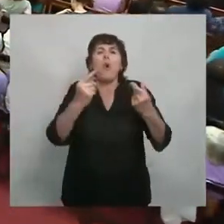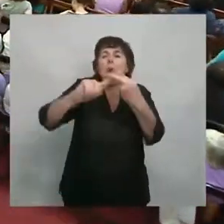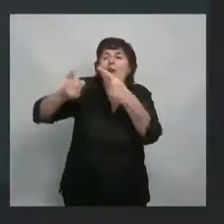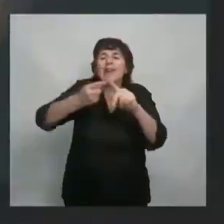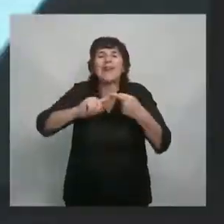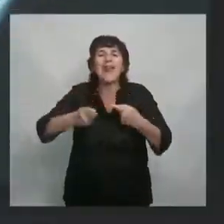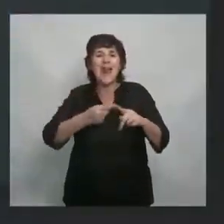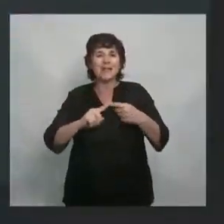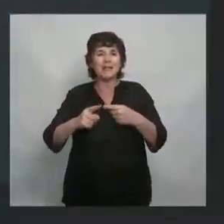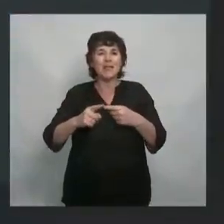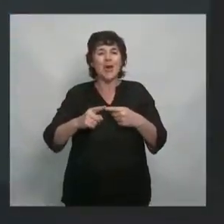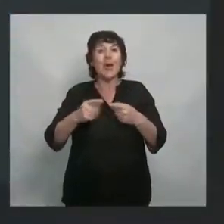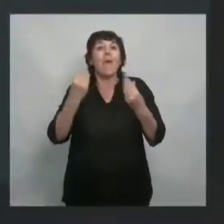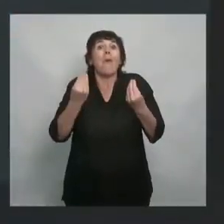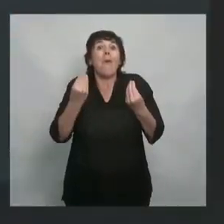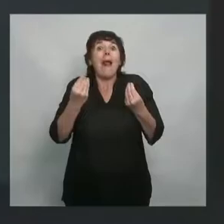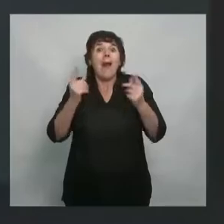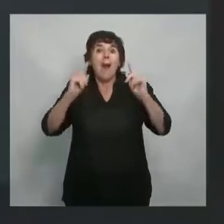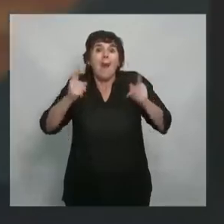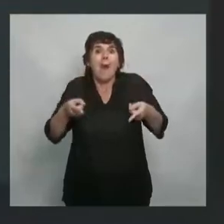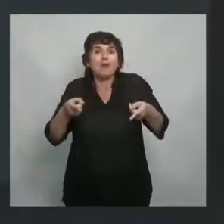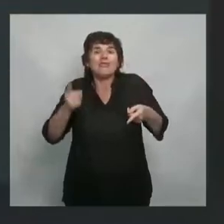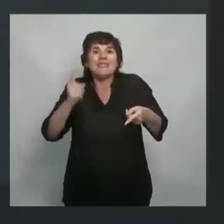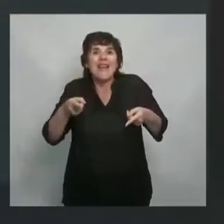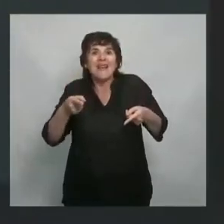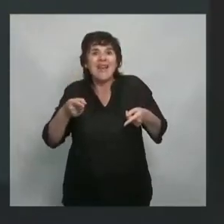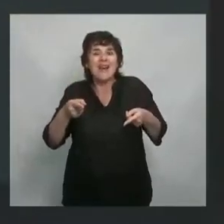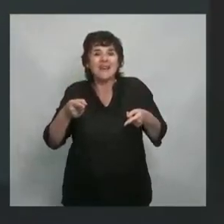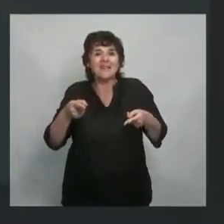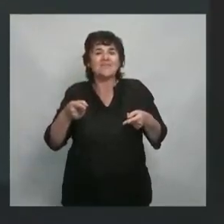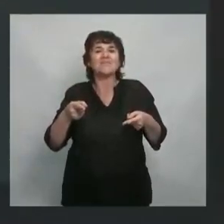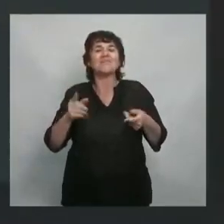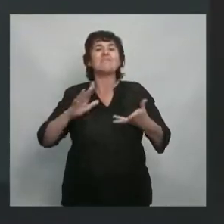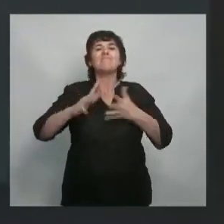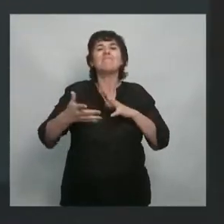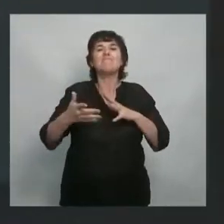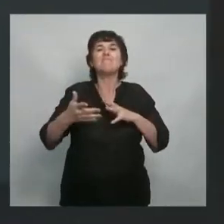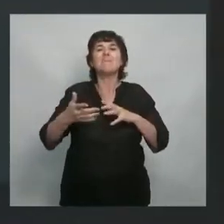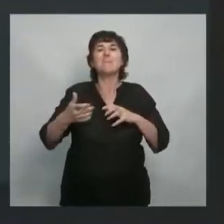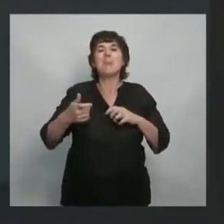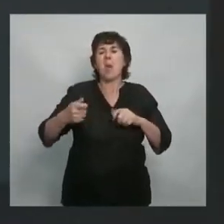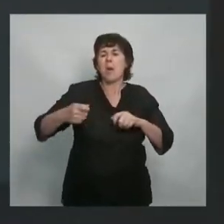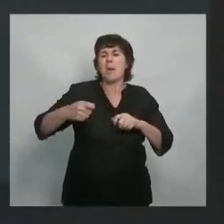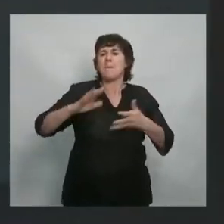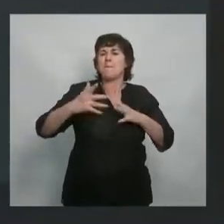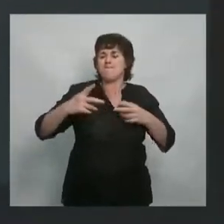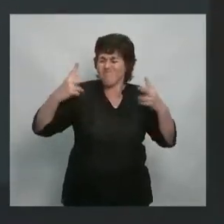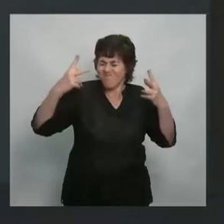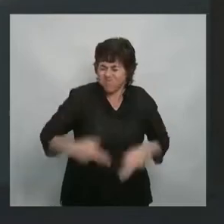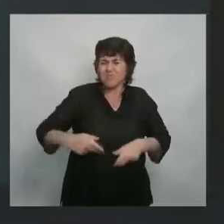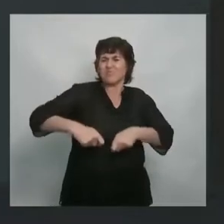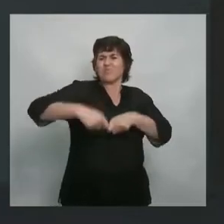la consigna de que parte de romper con un racismo